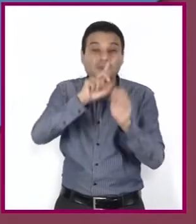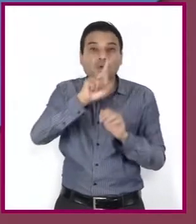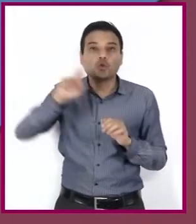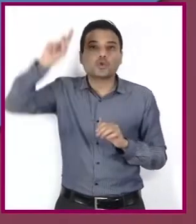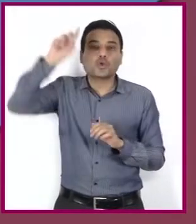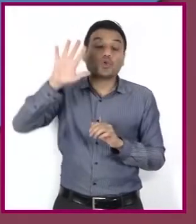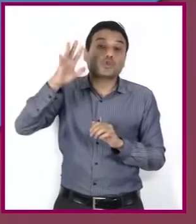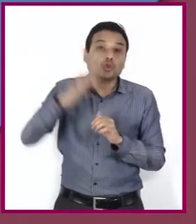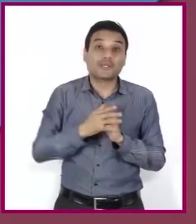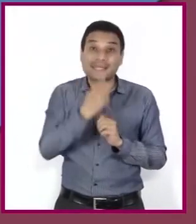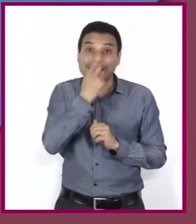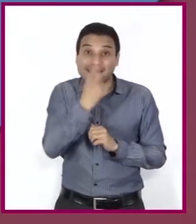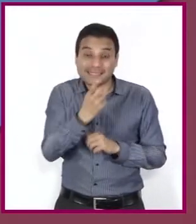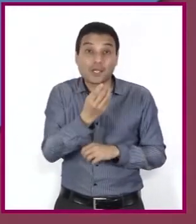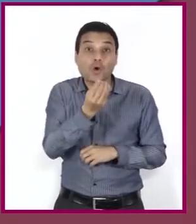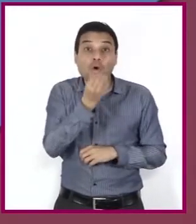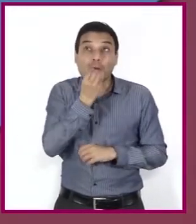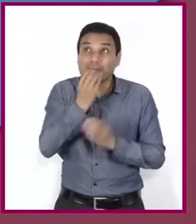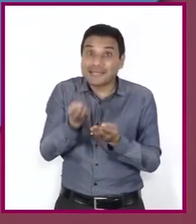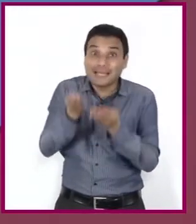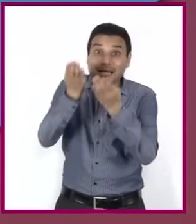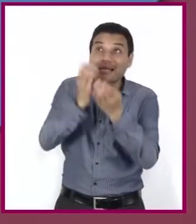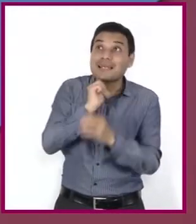creía que si no era alimentado podía desaparecer.